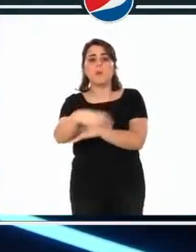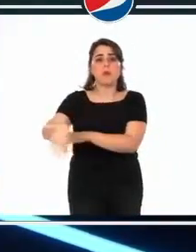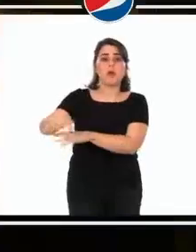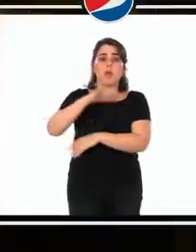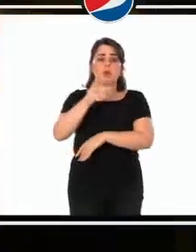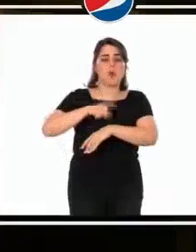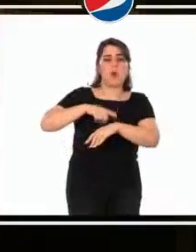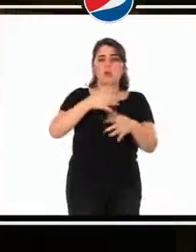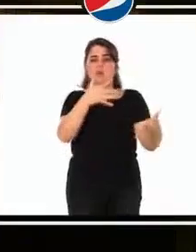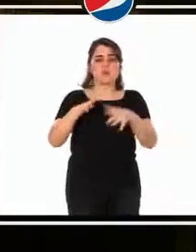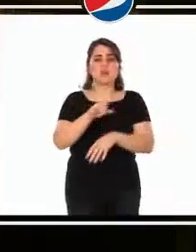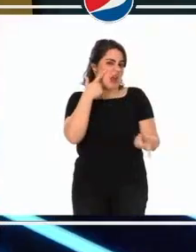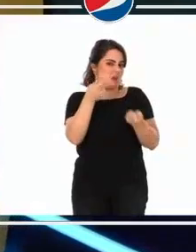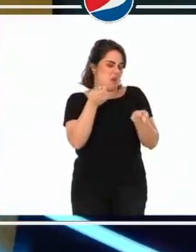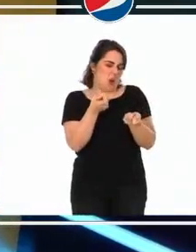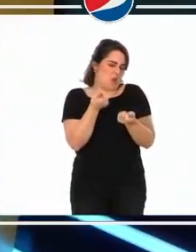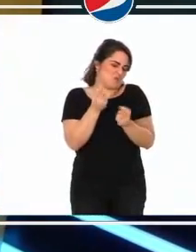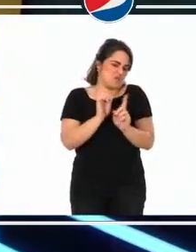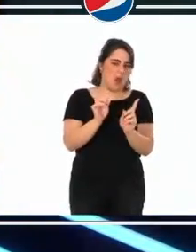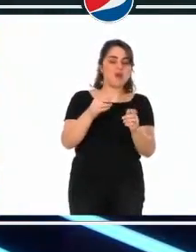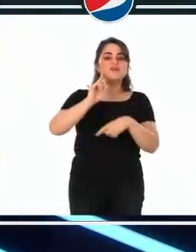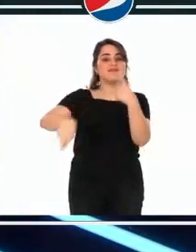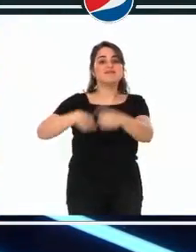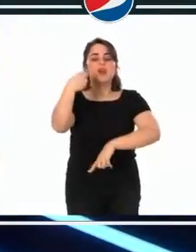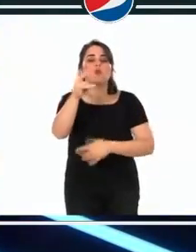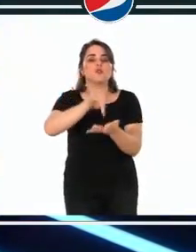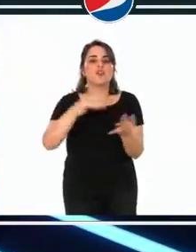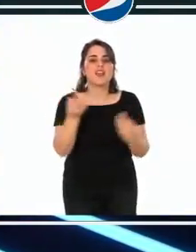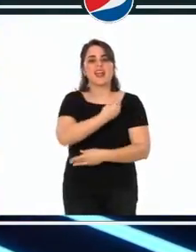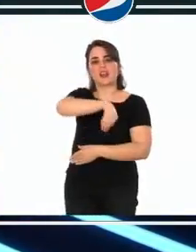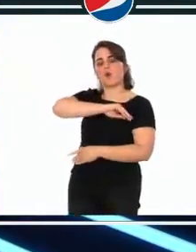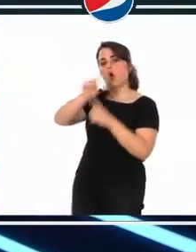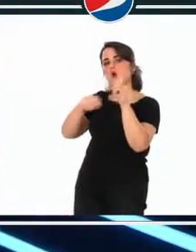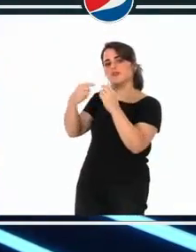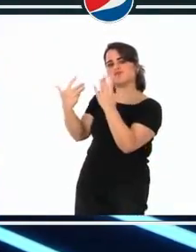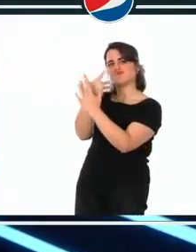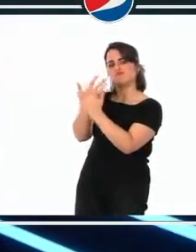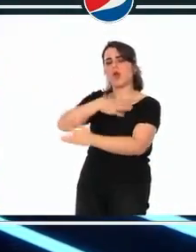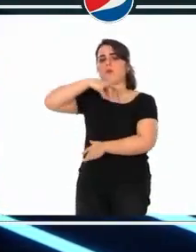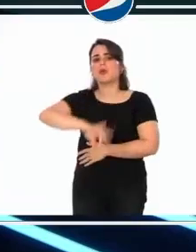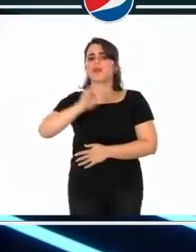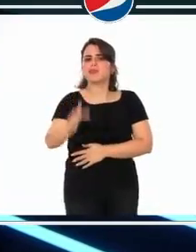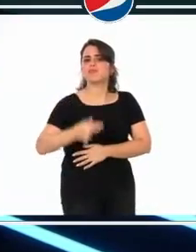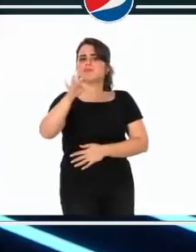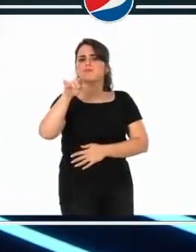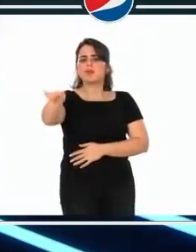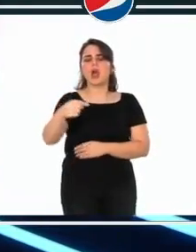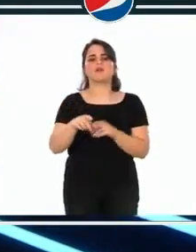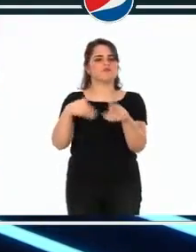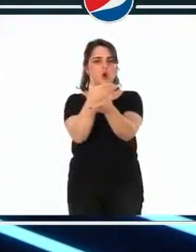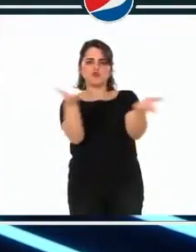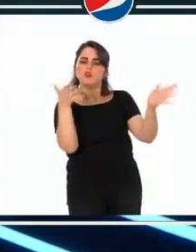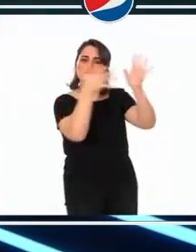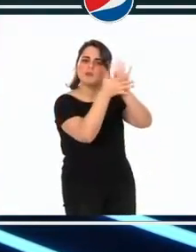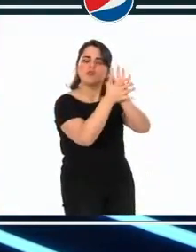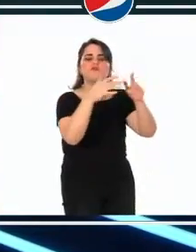10 menos cuarto o no lo sé. Después tendremos a Ramón para que nos lo pueda explicar y para que él también os explique perfectamente el